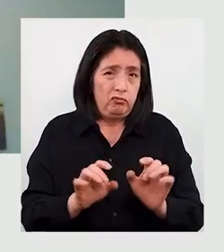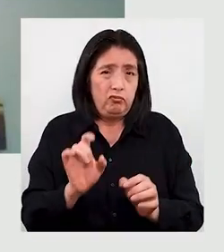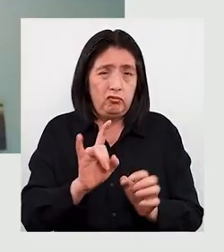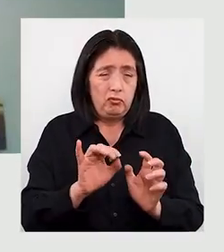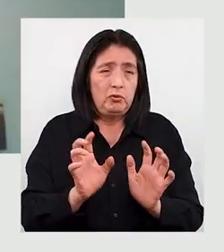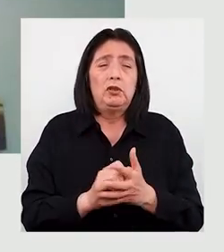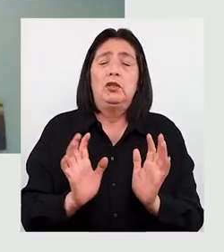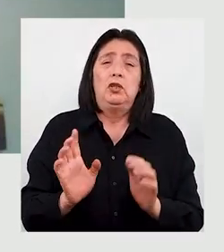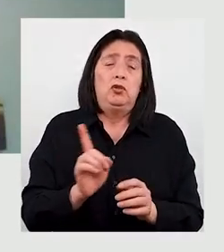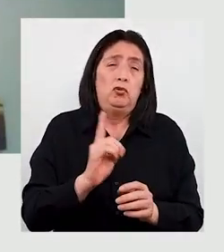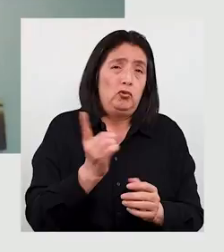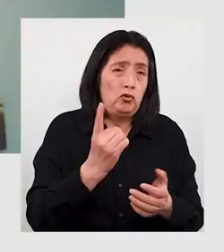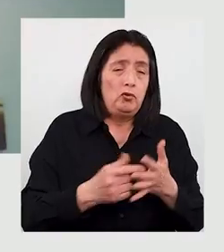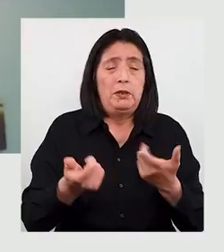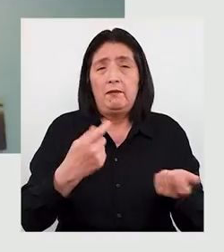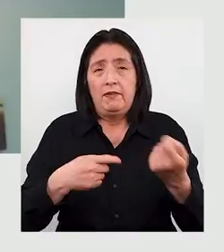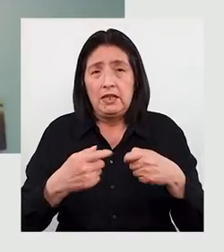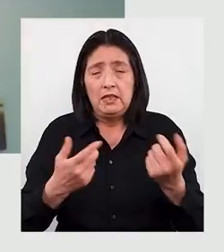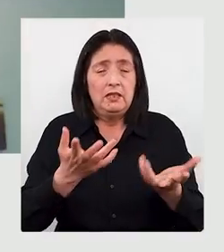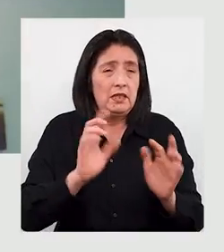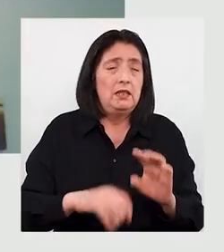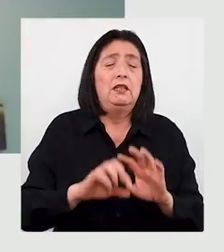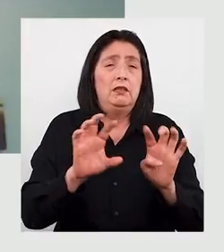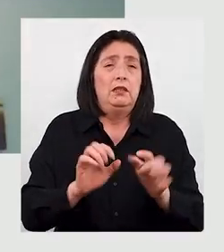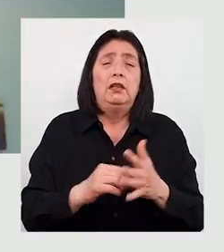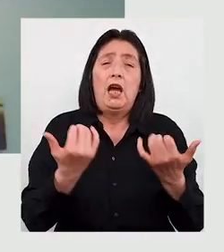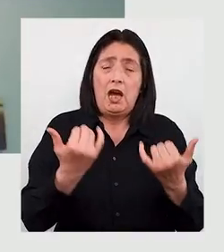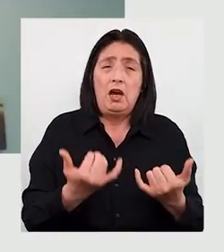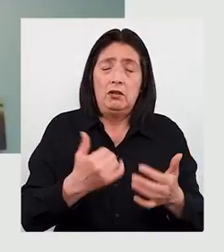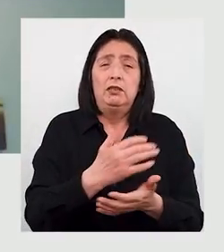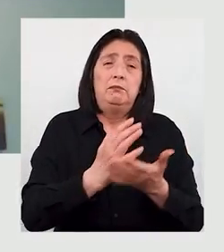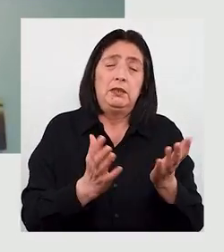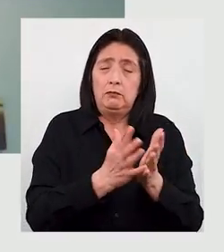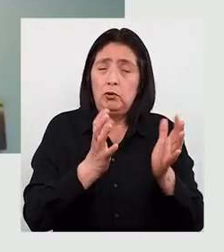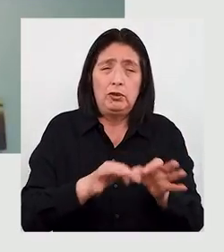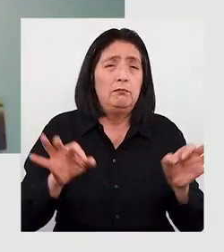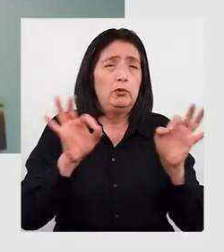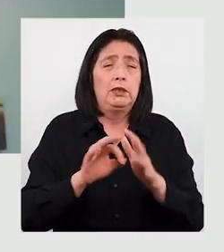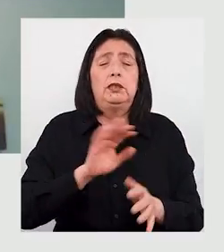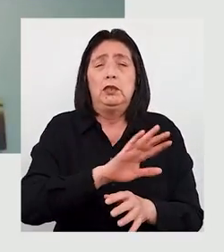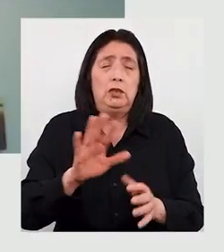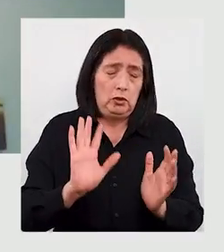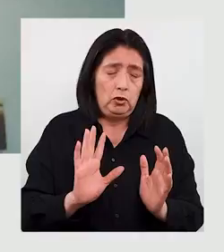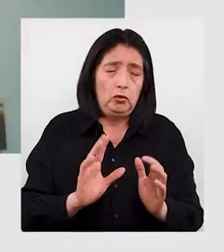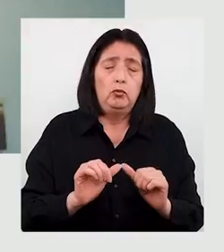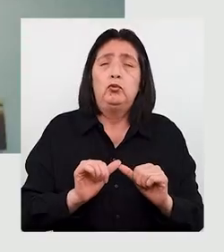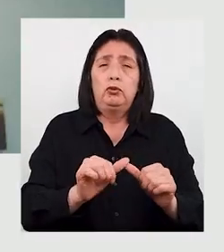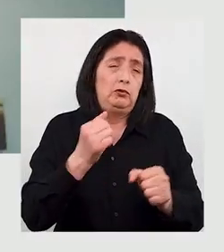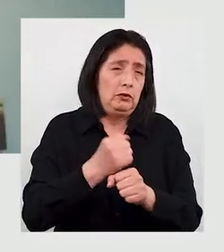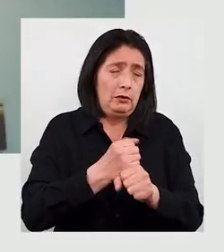digitalización, y no solo para el comercio electrónico, es ahora parte relevante de su sostenibilidad.